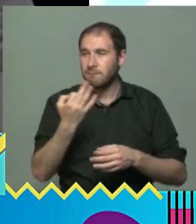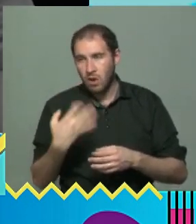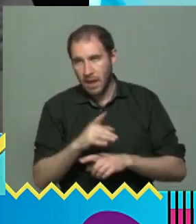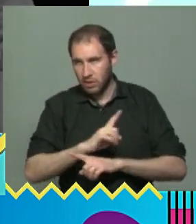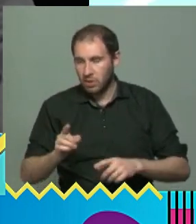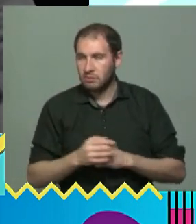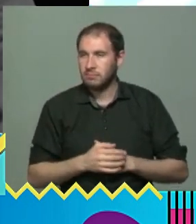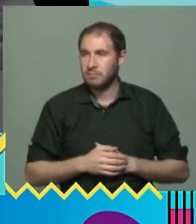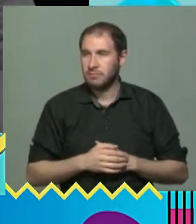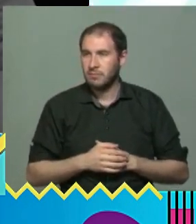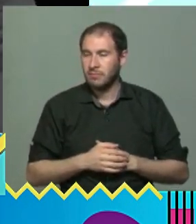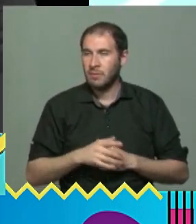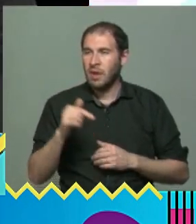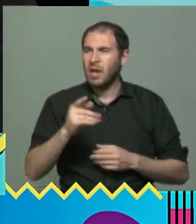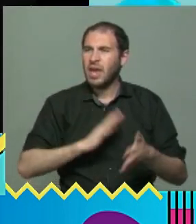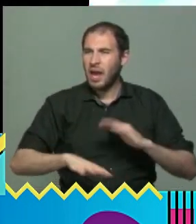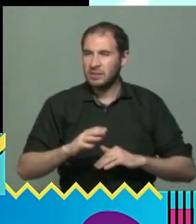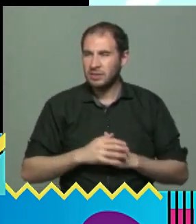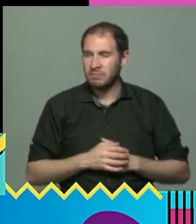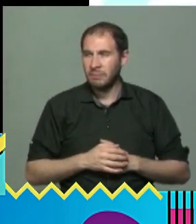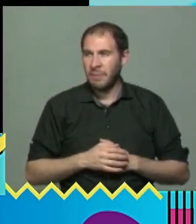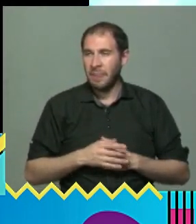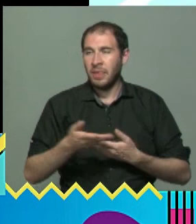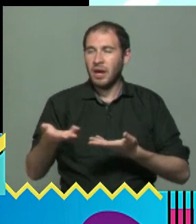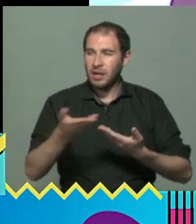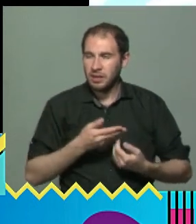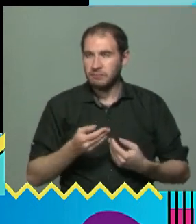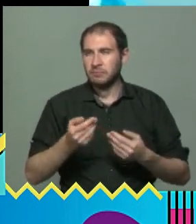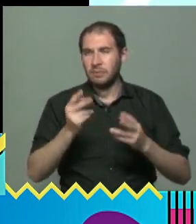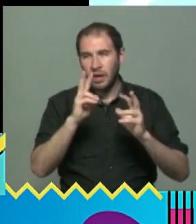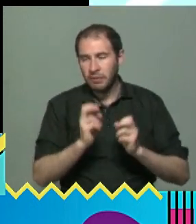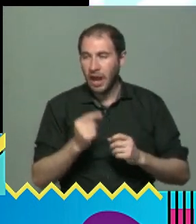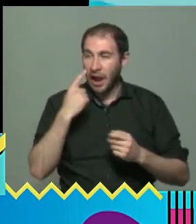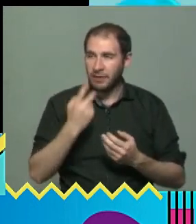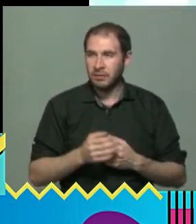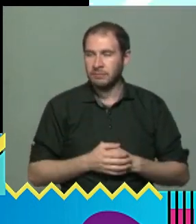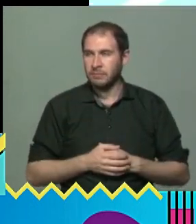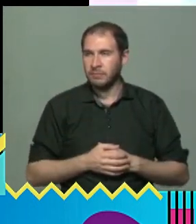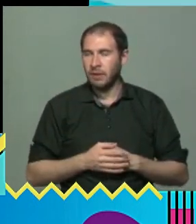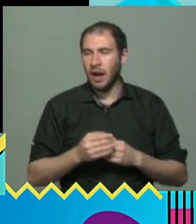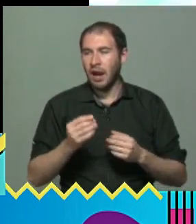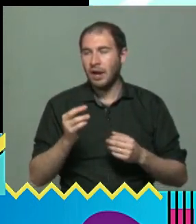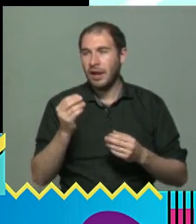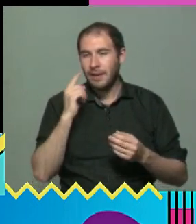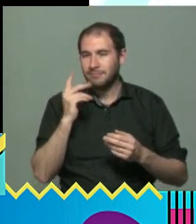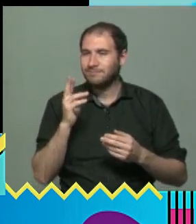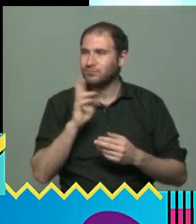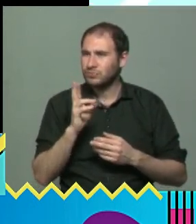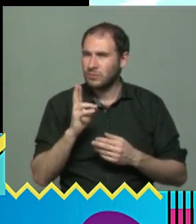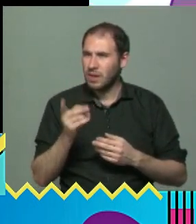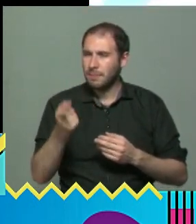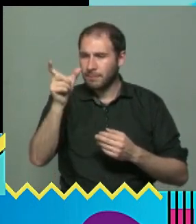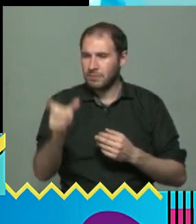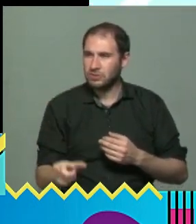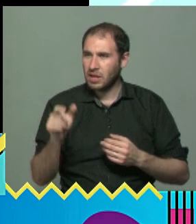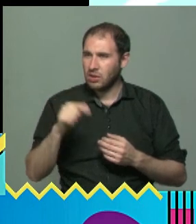donde en realidad lo que se hace es tratar de reflexionar, de estudiar, de ver a la mujer, ¿no es cierto?, como un